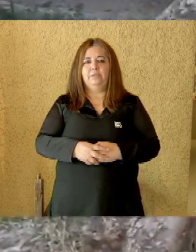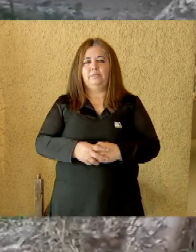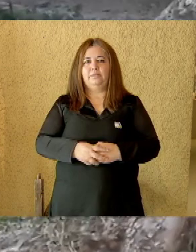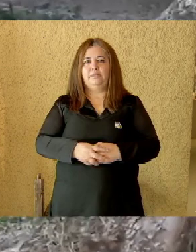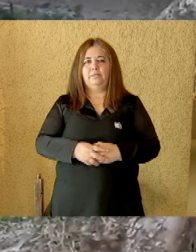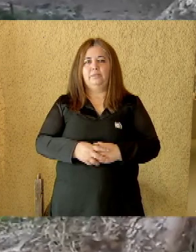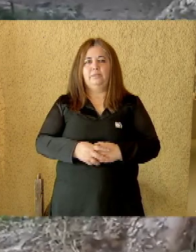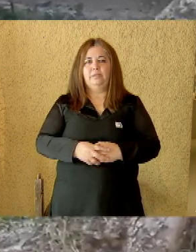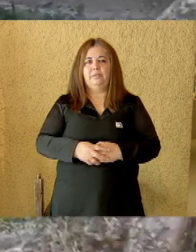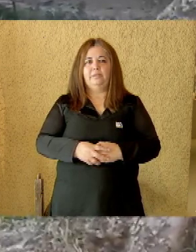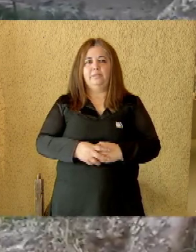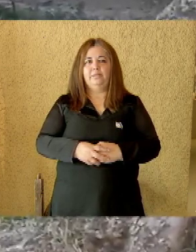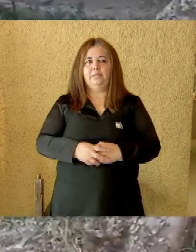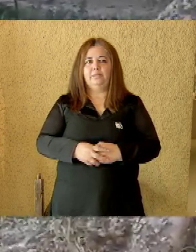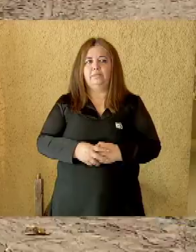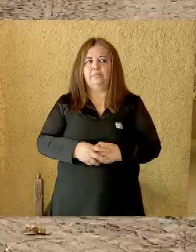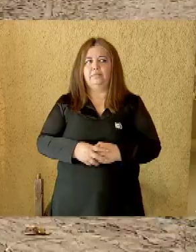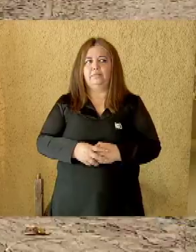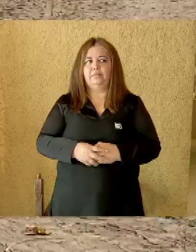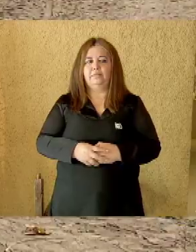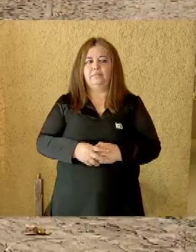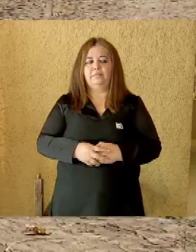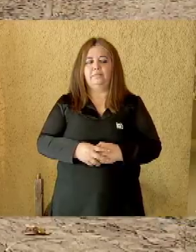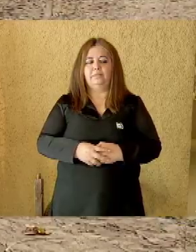nuevo, el viejo está.